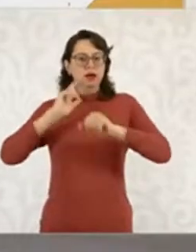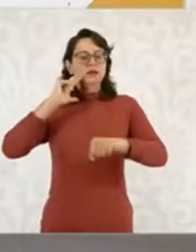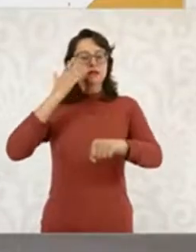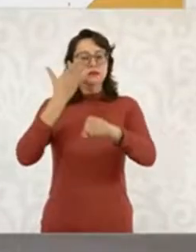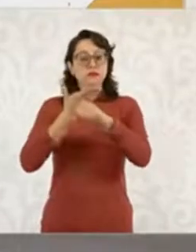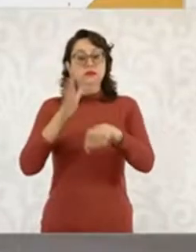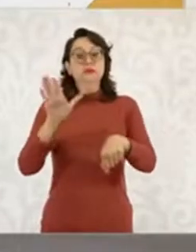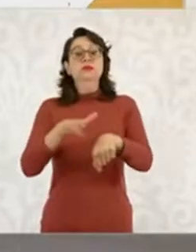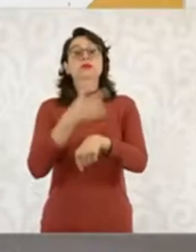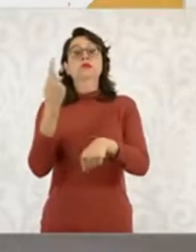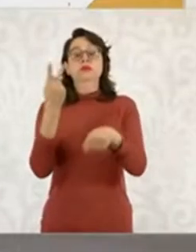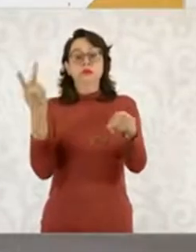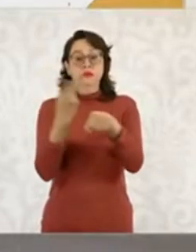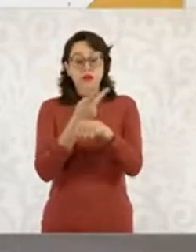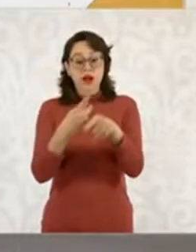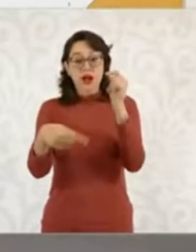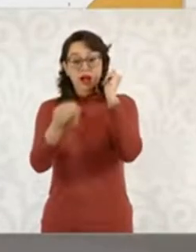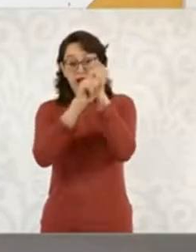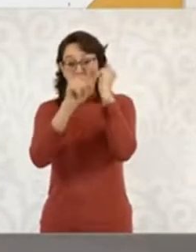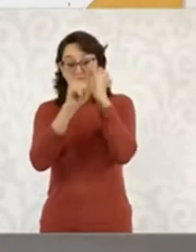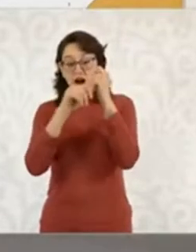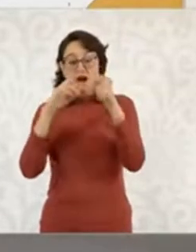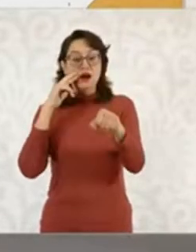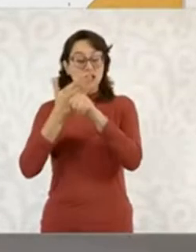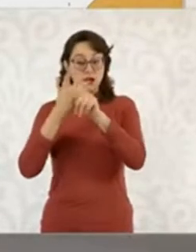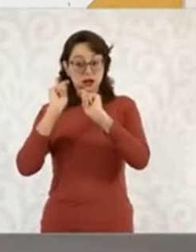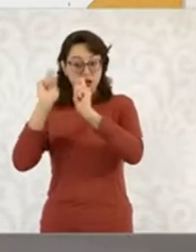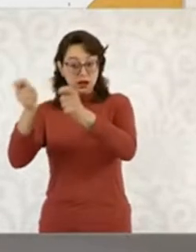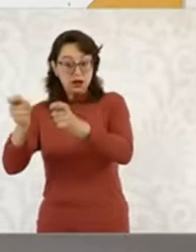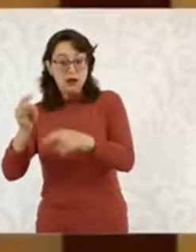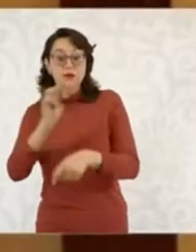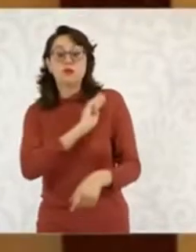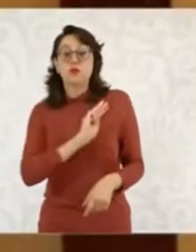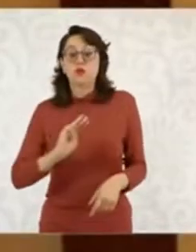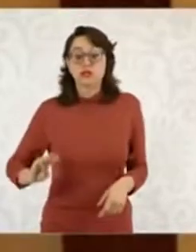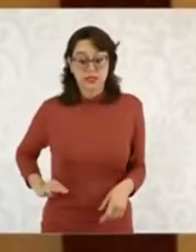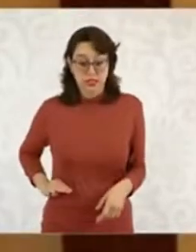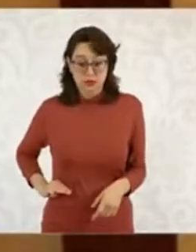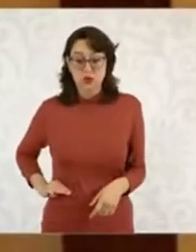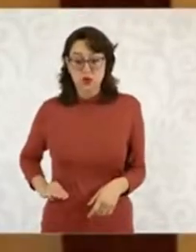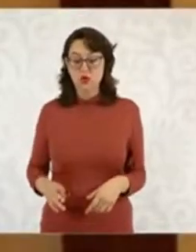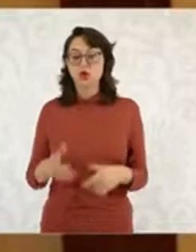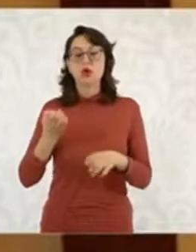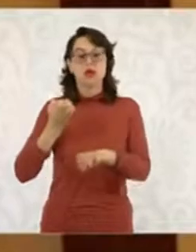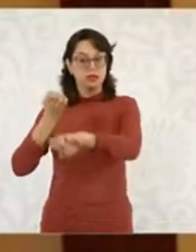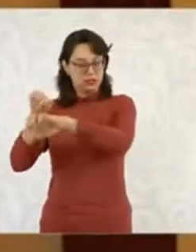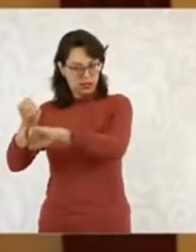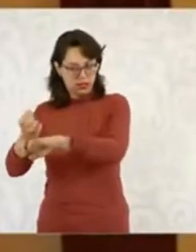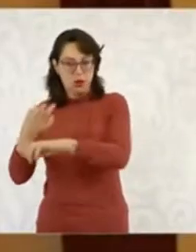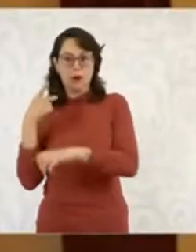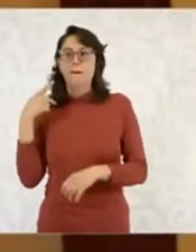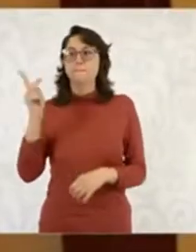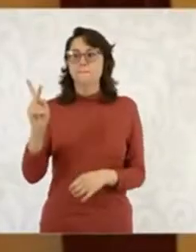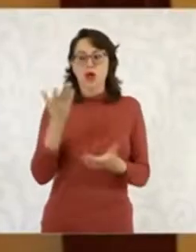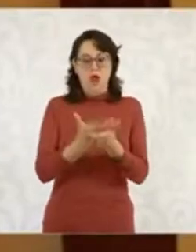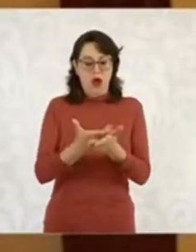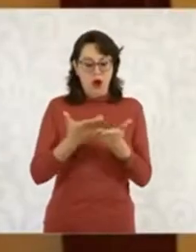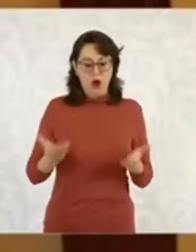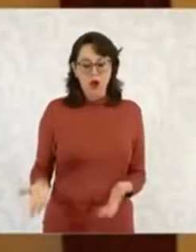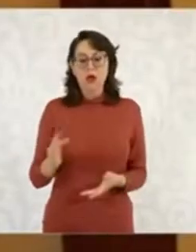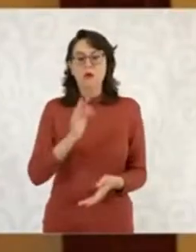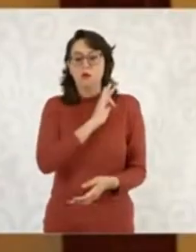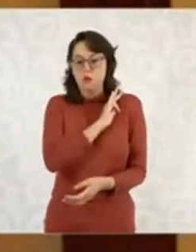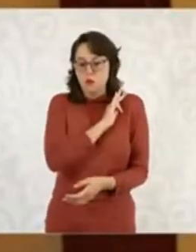transporte público lo tienen los municipios y los estados. Sin embargo, parte del trabajo que ahora estamos haciendo desde la agencia es acompañar